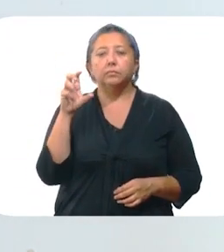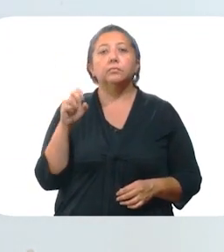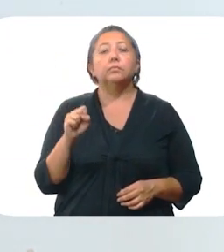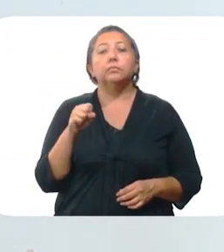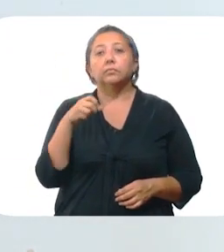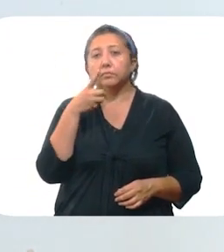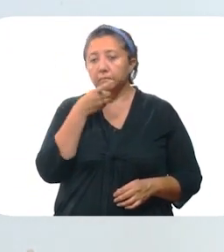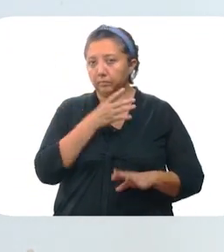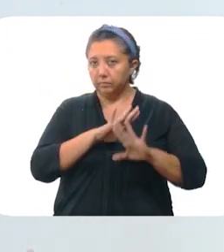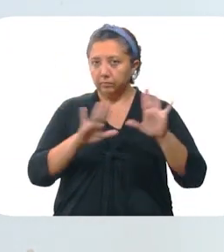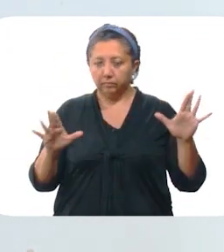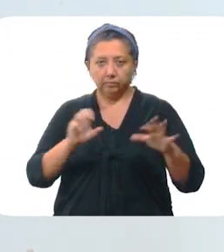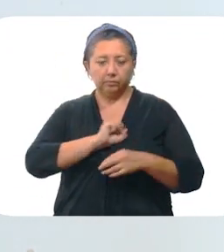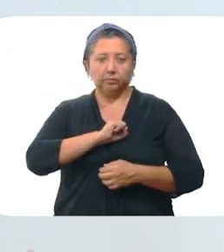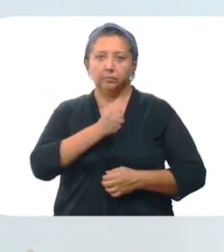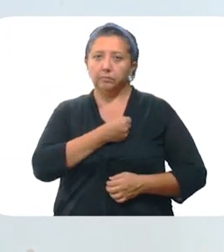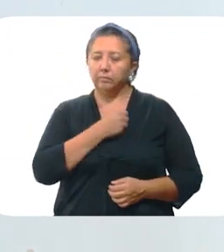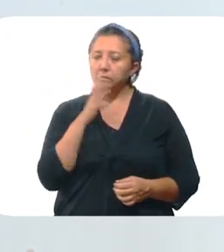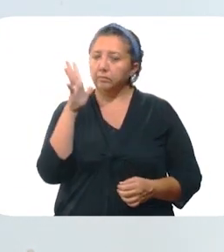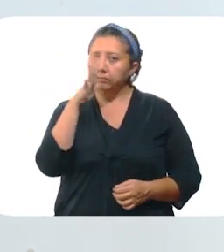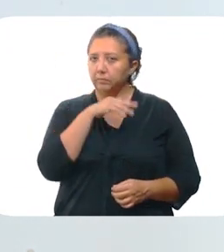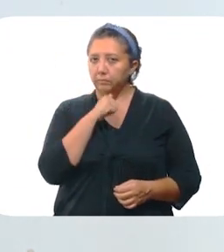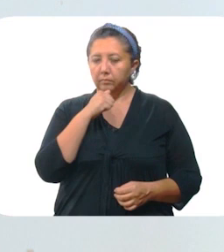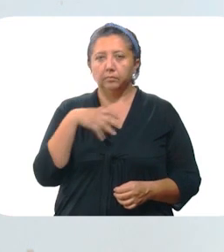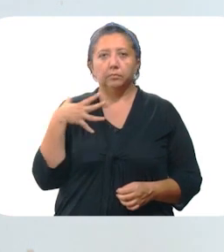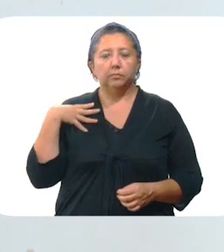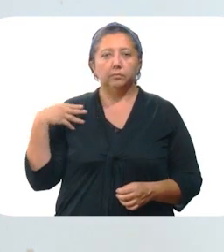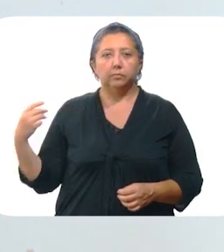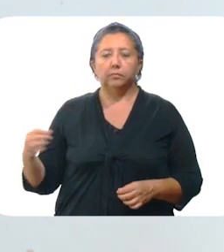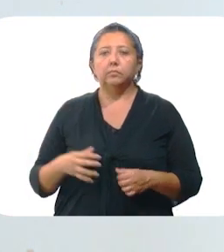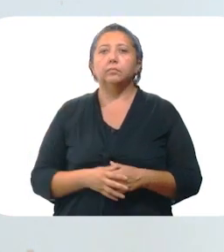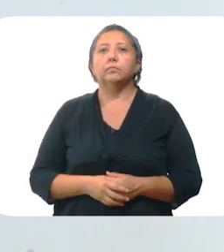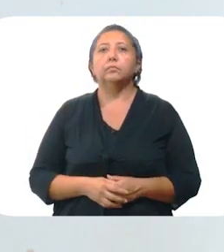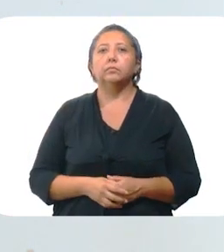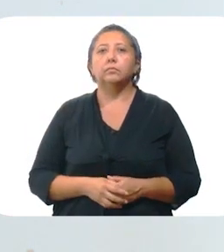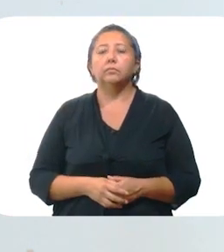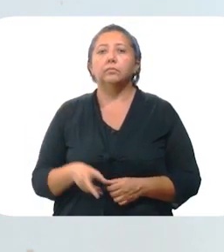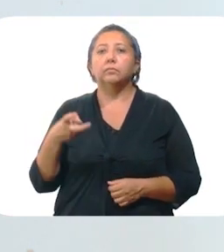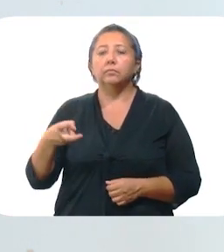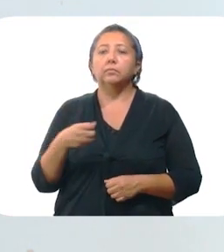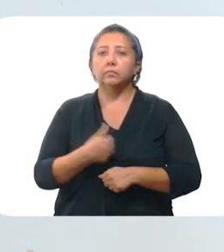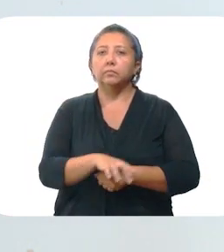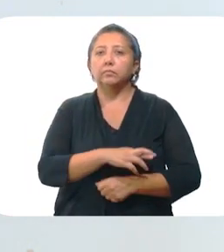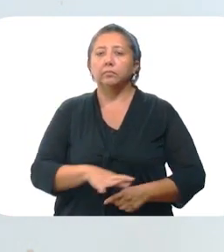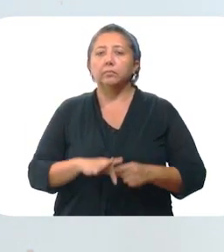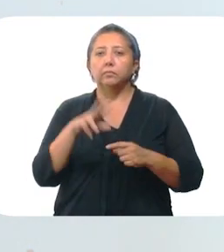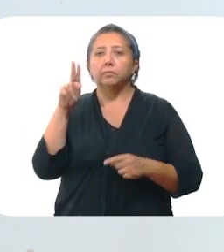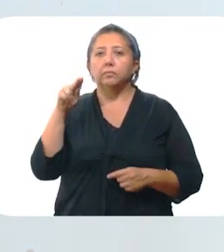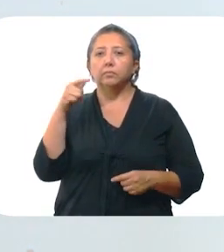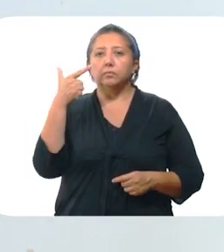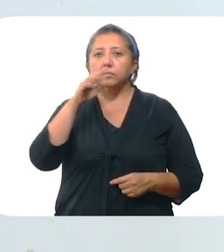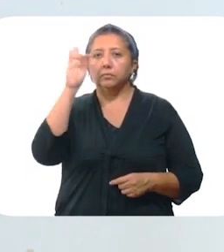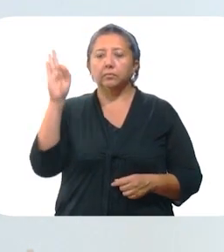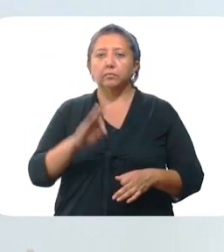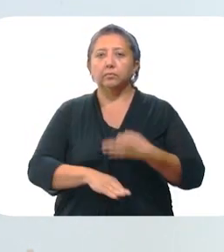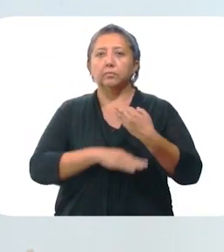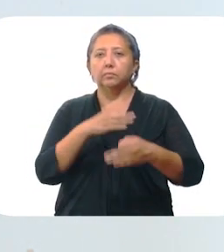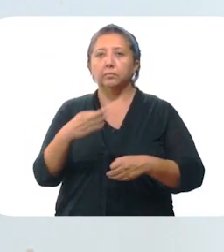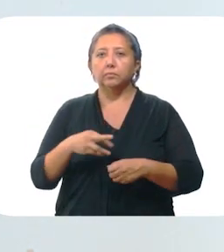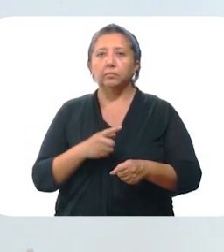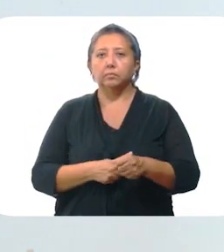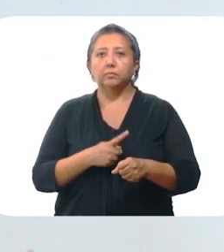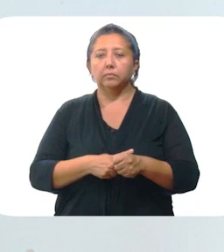33.376 pacientes ya se recuperaron, no presentan síntomas ni pueden contagiar. Esta cifra representa el 87% del